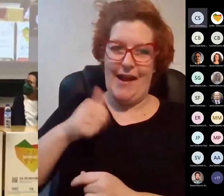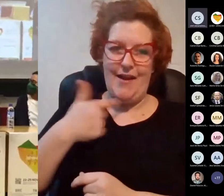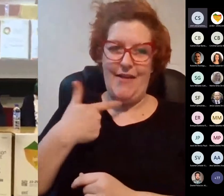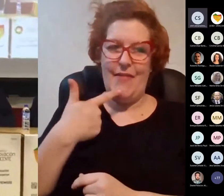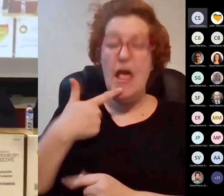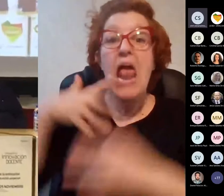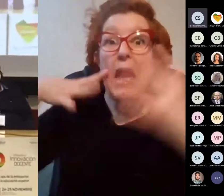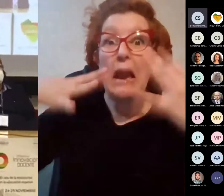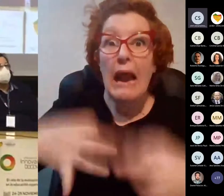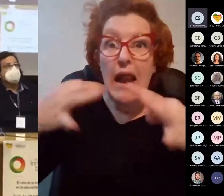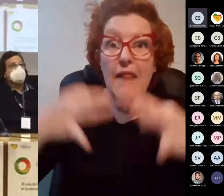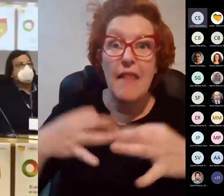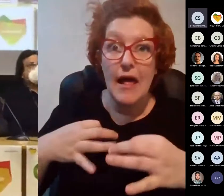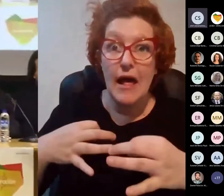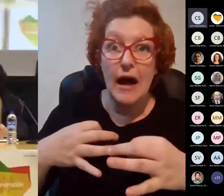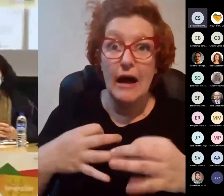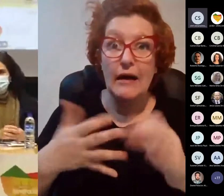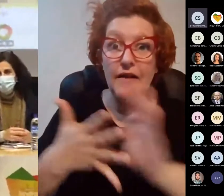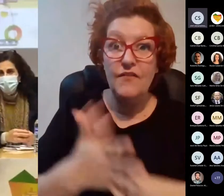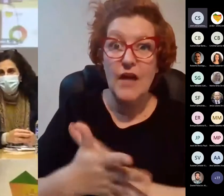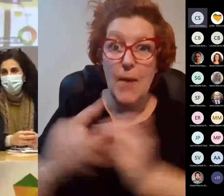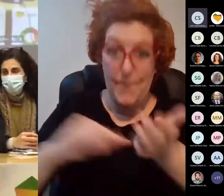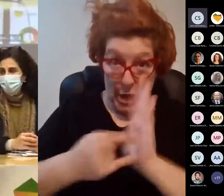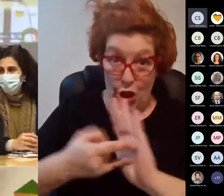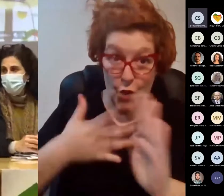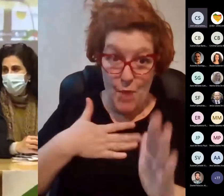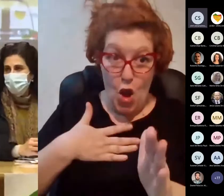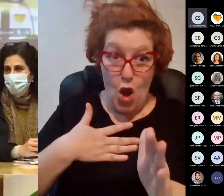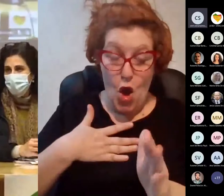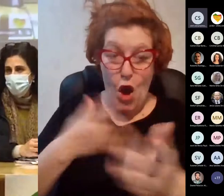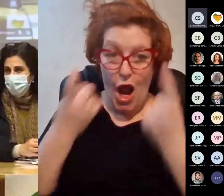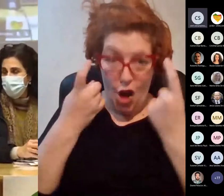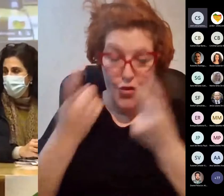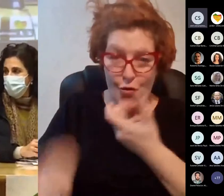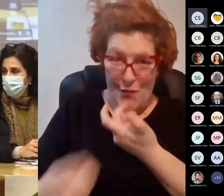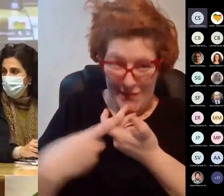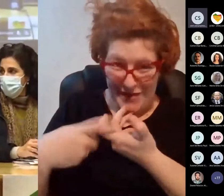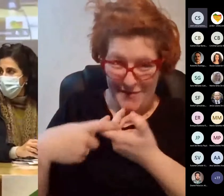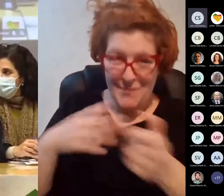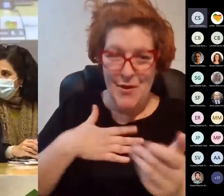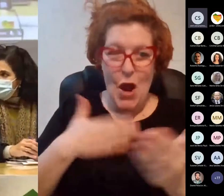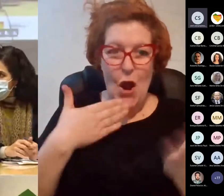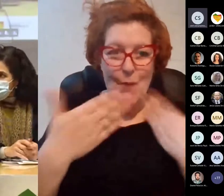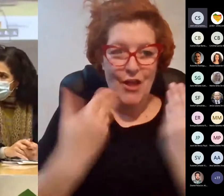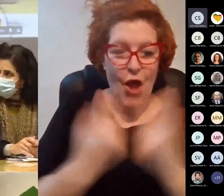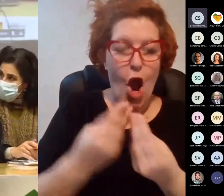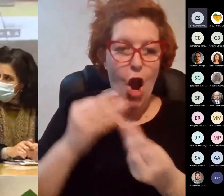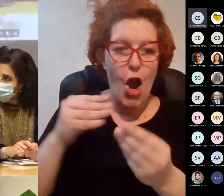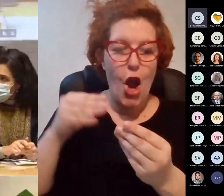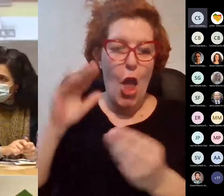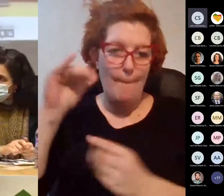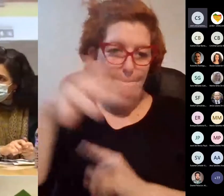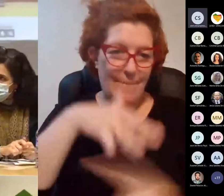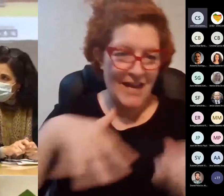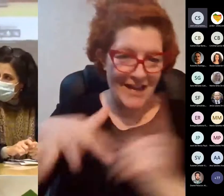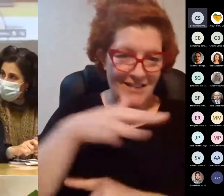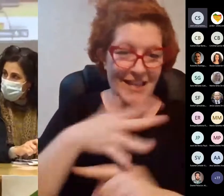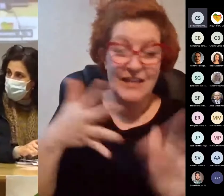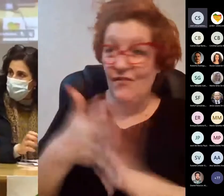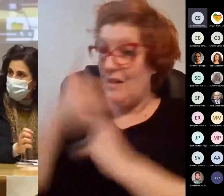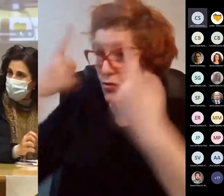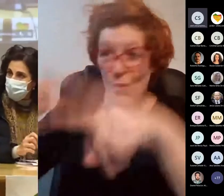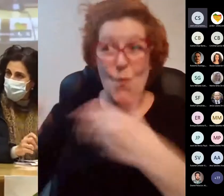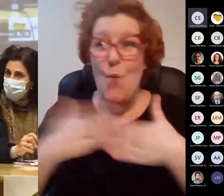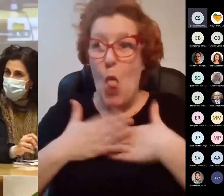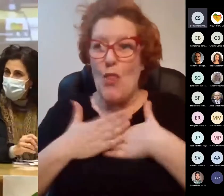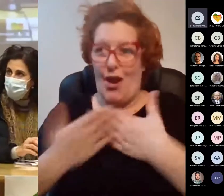Realmente la participación en el proyecto, o los alumnos que participan en conversaciones con el paisaje, participan de manera voluntaria.